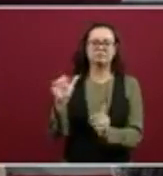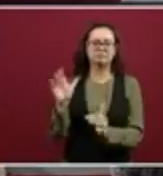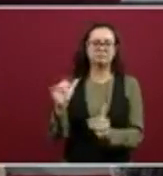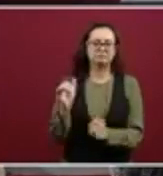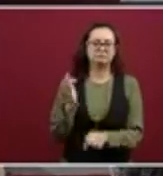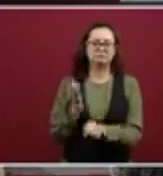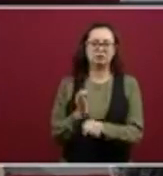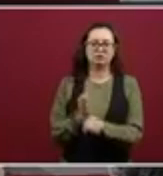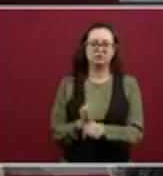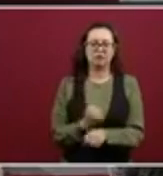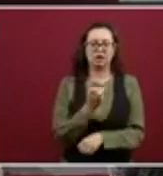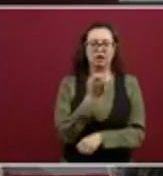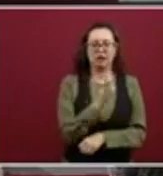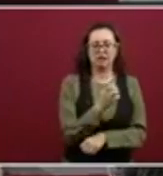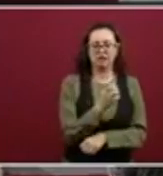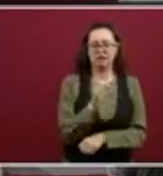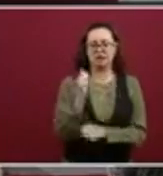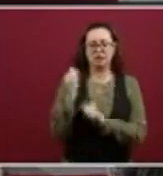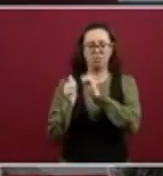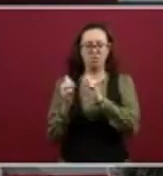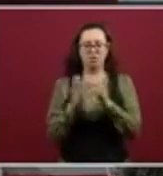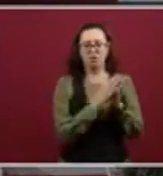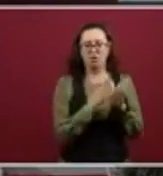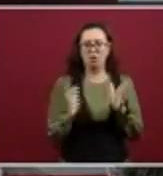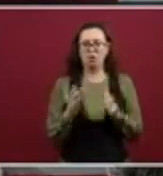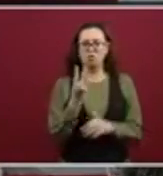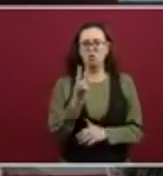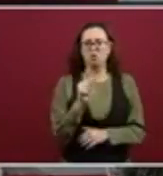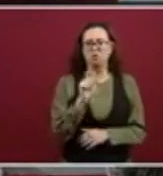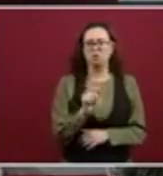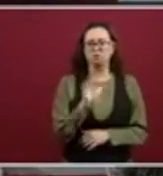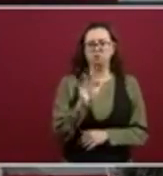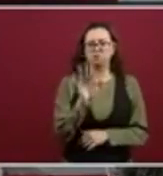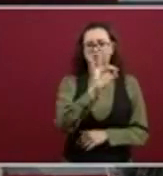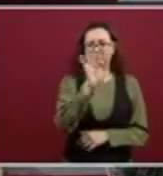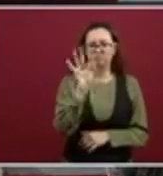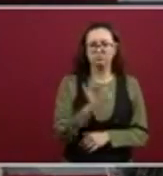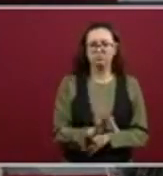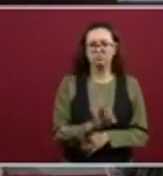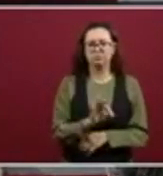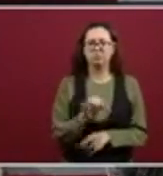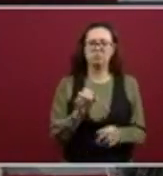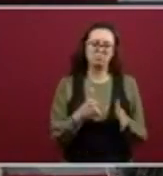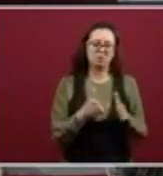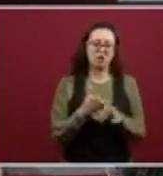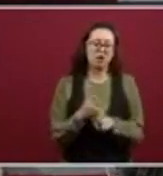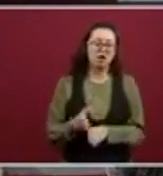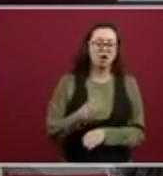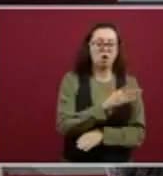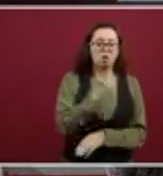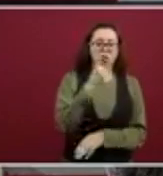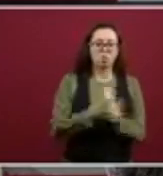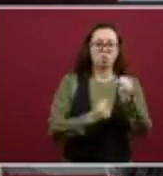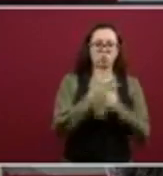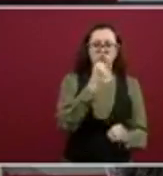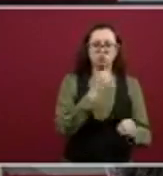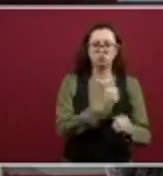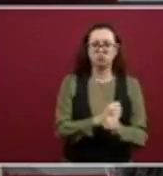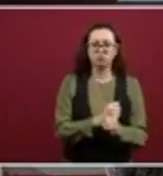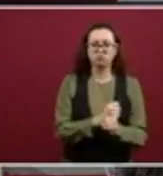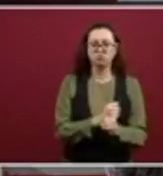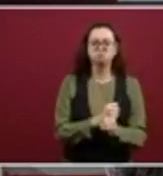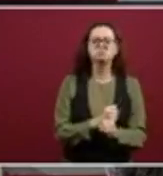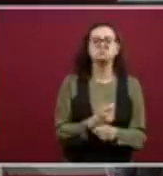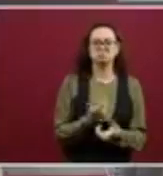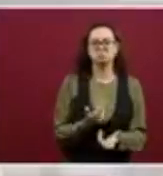en enero-abril la recaudación creció 4.5%, eso en términos reales, respecto al mismo periodo del año anterior. Hay un